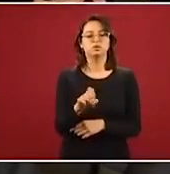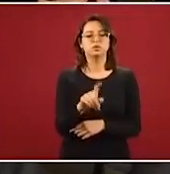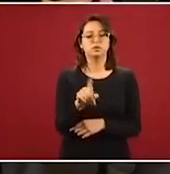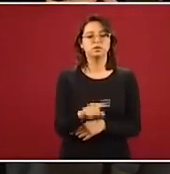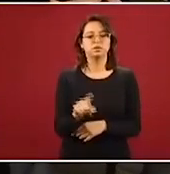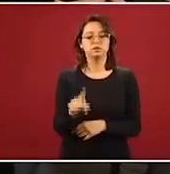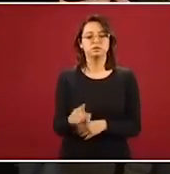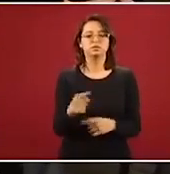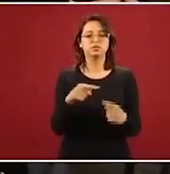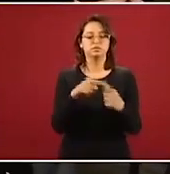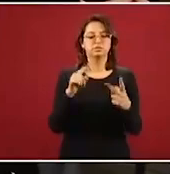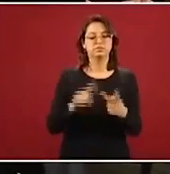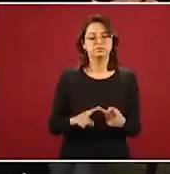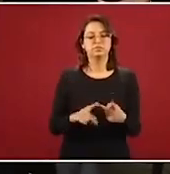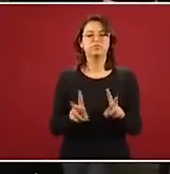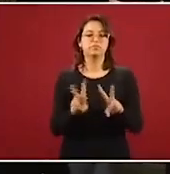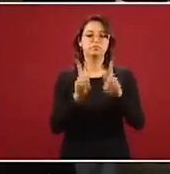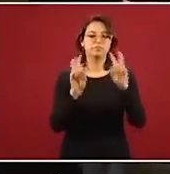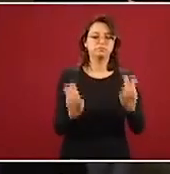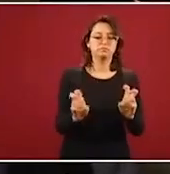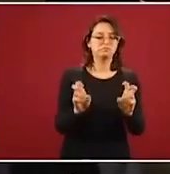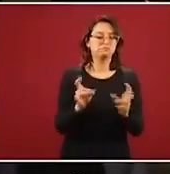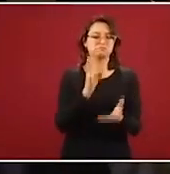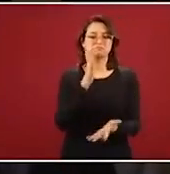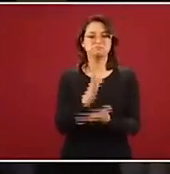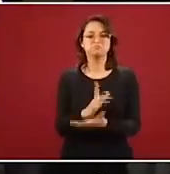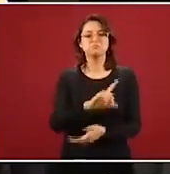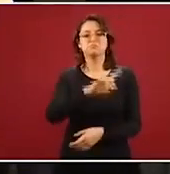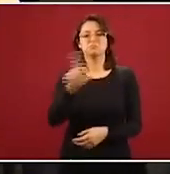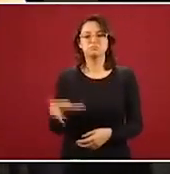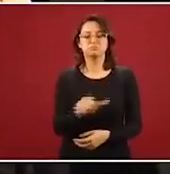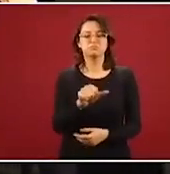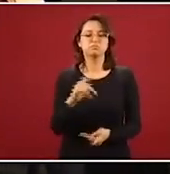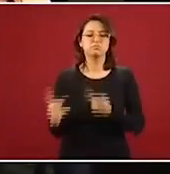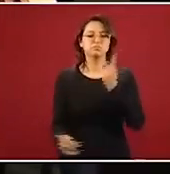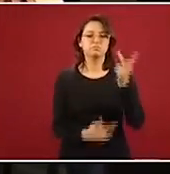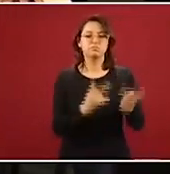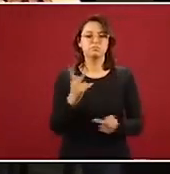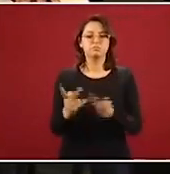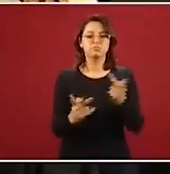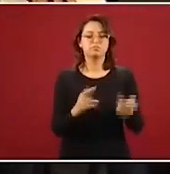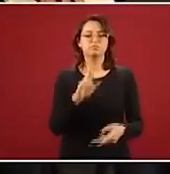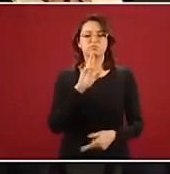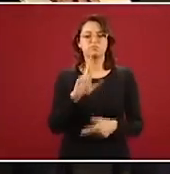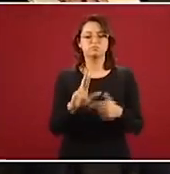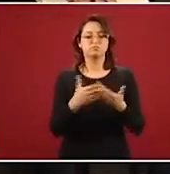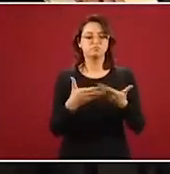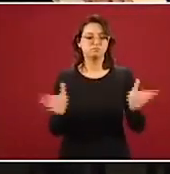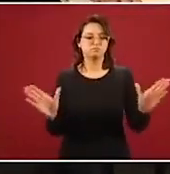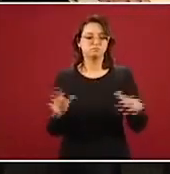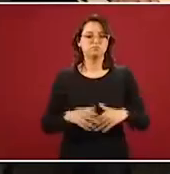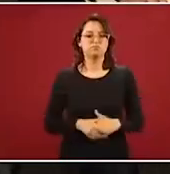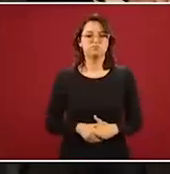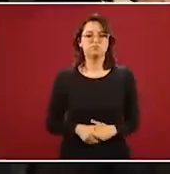dos temas y luego abrimos para preguntas y respuestas. Entonces, vamos